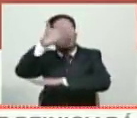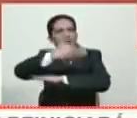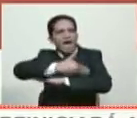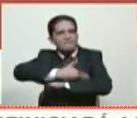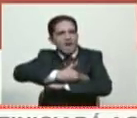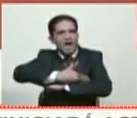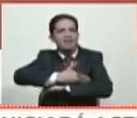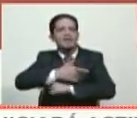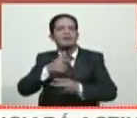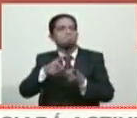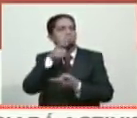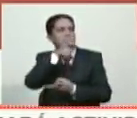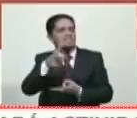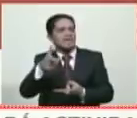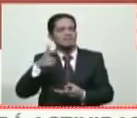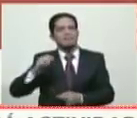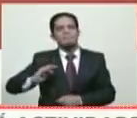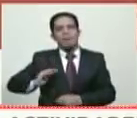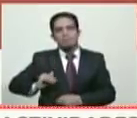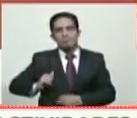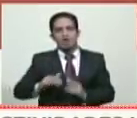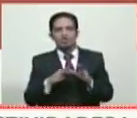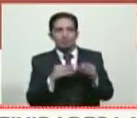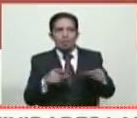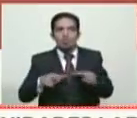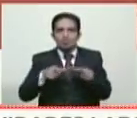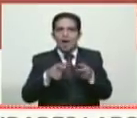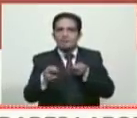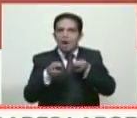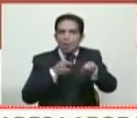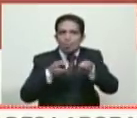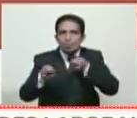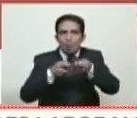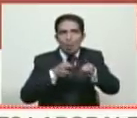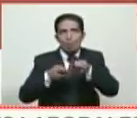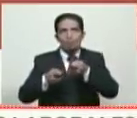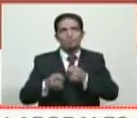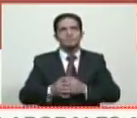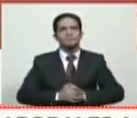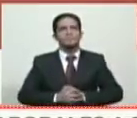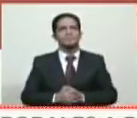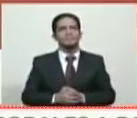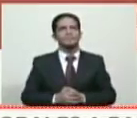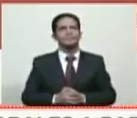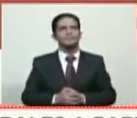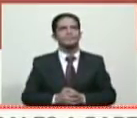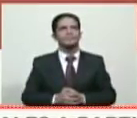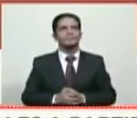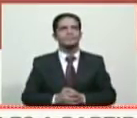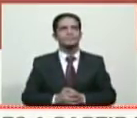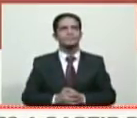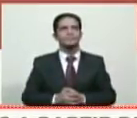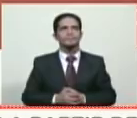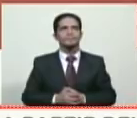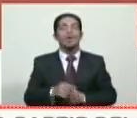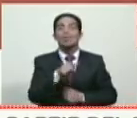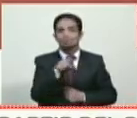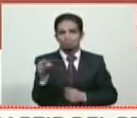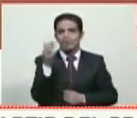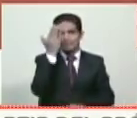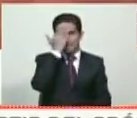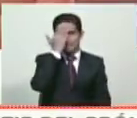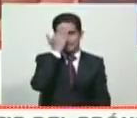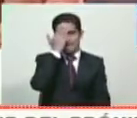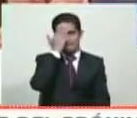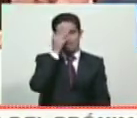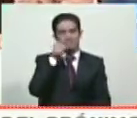de funcionarios en todos los puntos hacia donde se desplazaron las venezolanas y los venezolanos. Ustedes saben